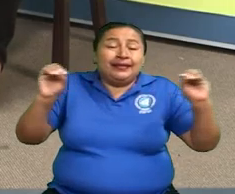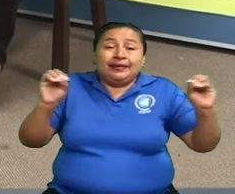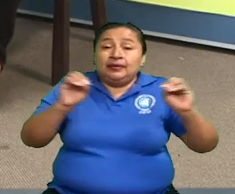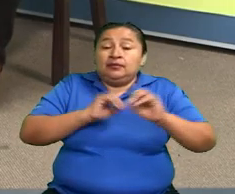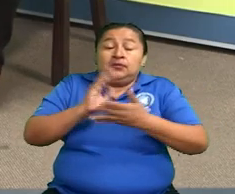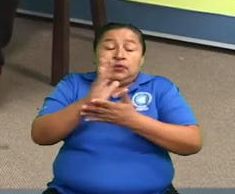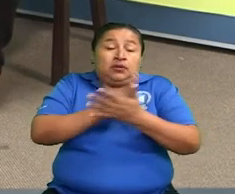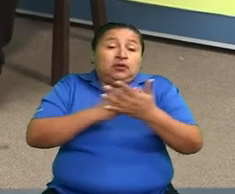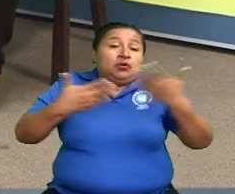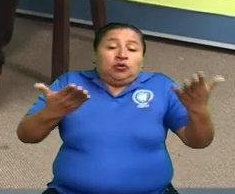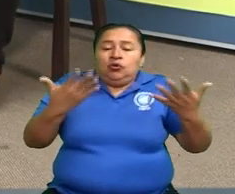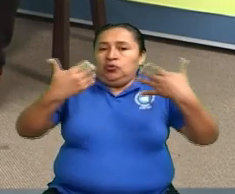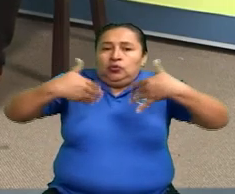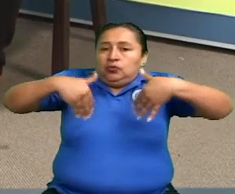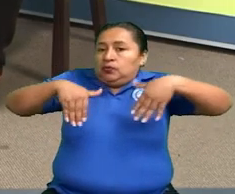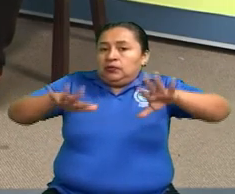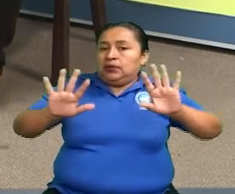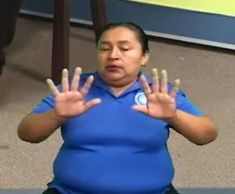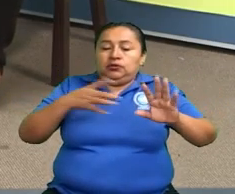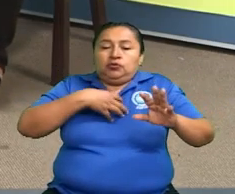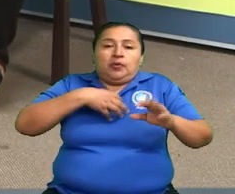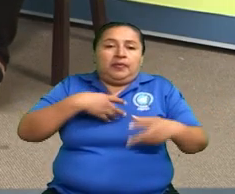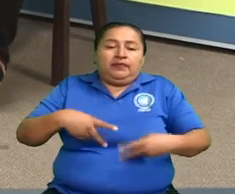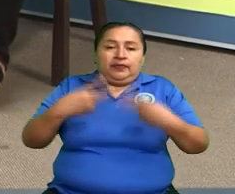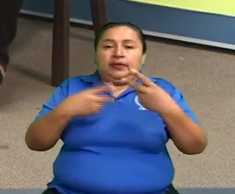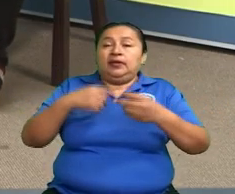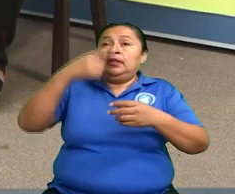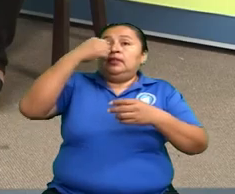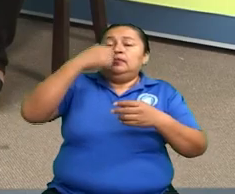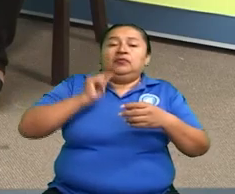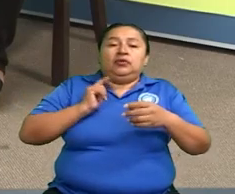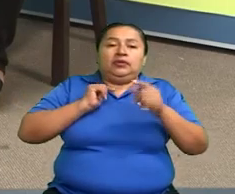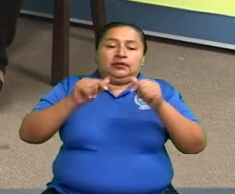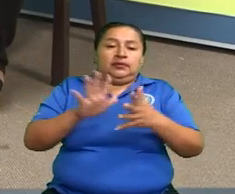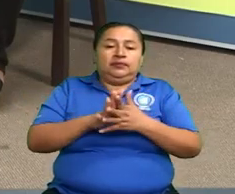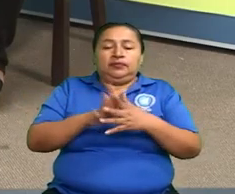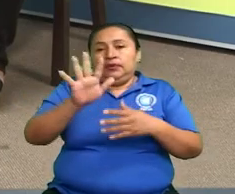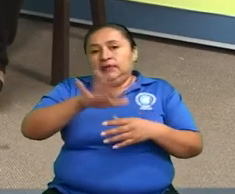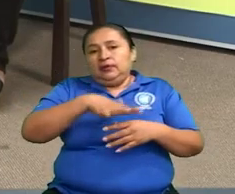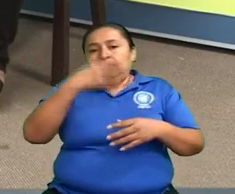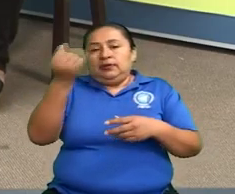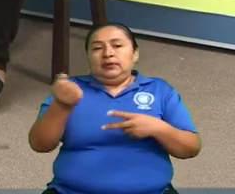algo normal dentro de la reacción de la vacuna. En el caso